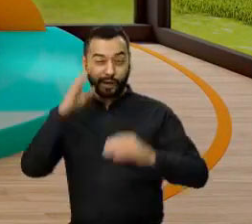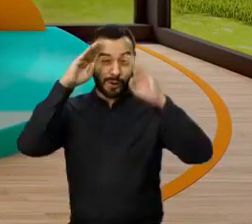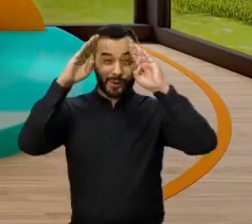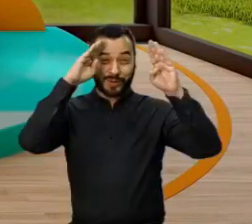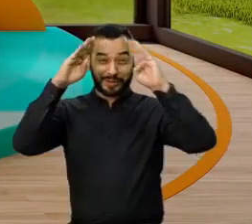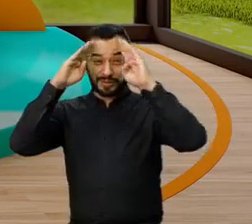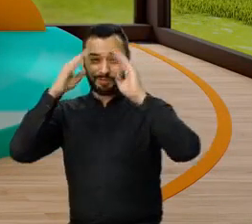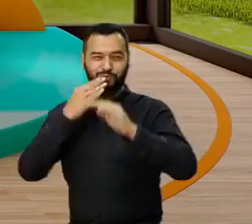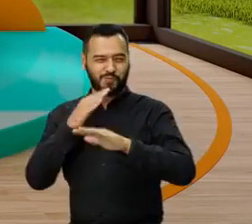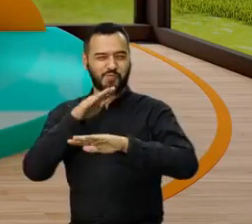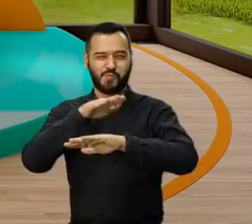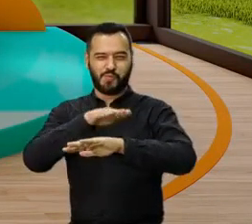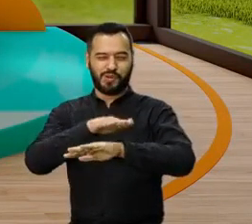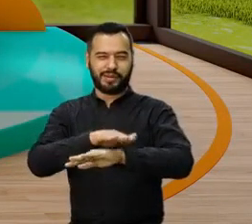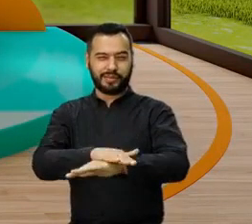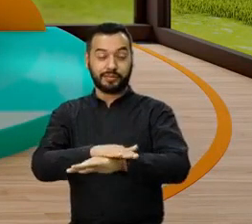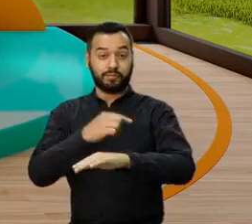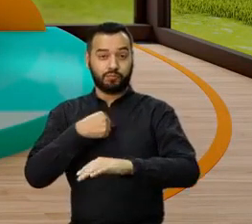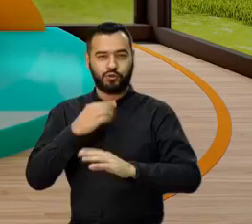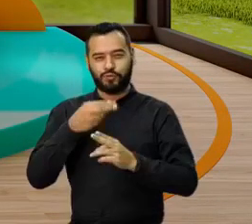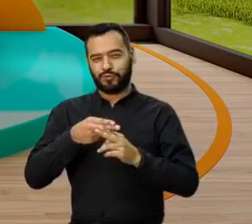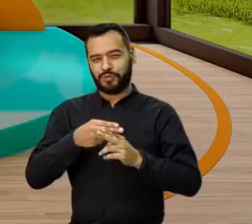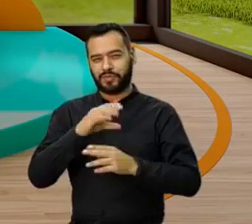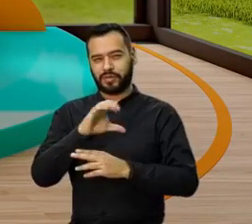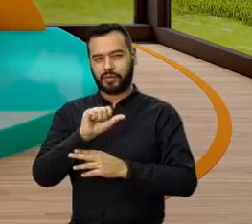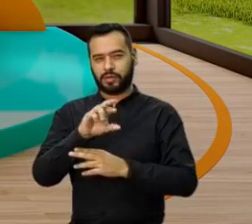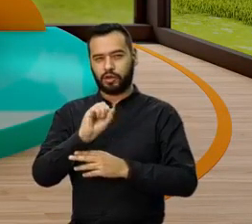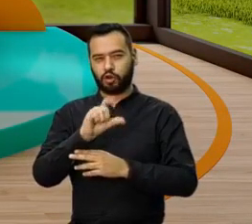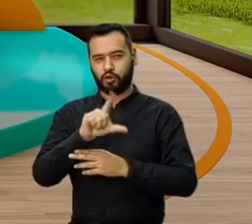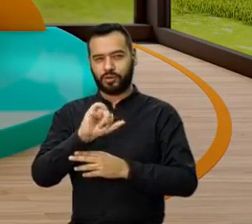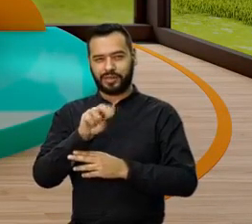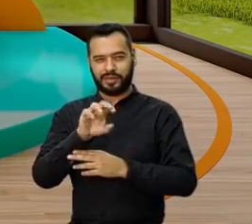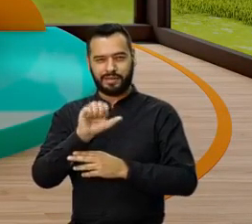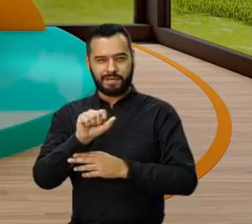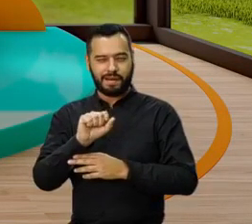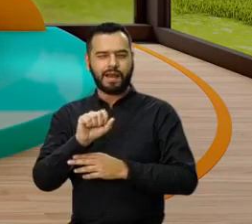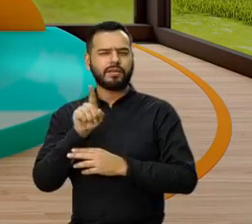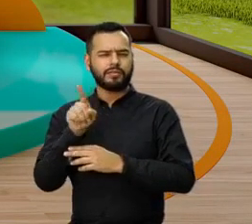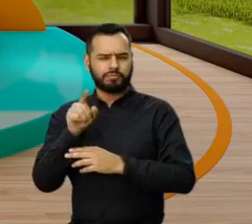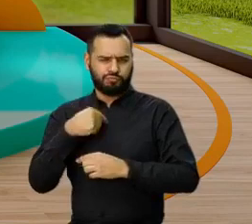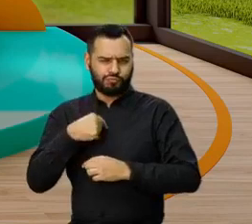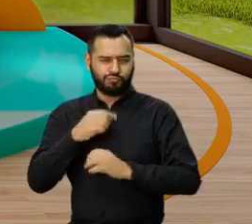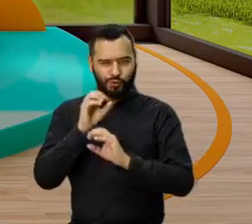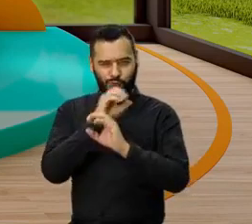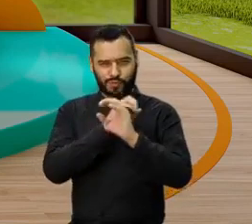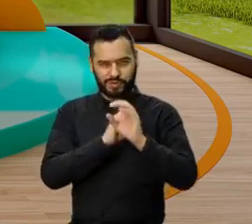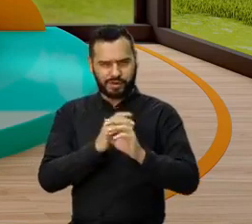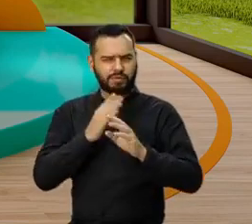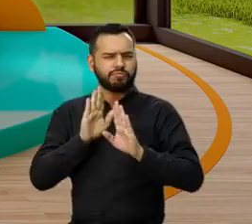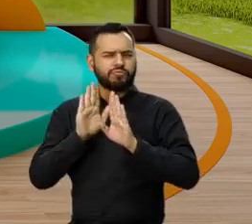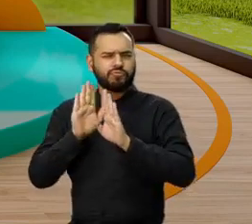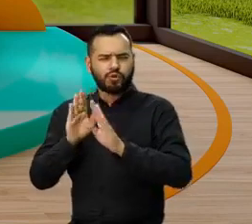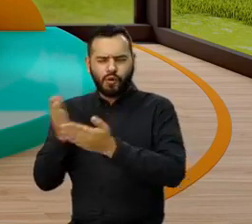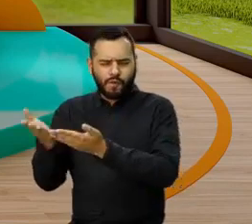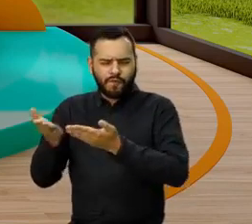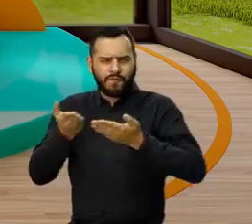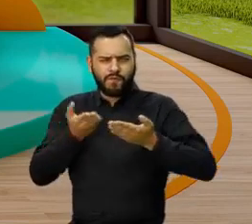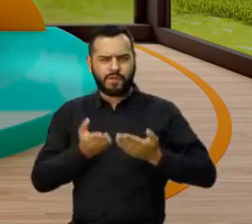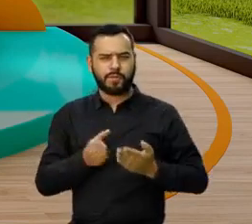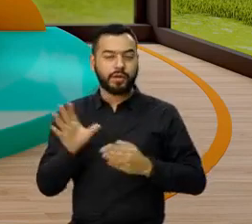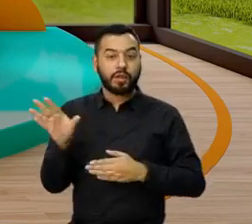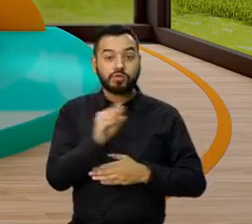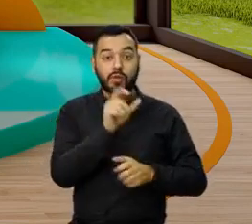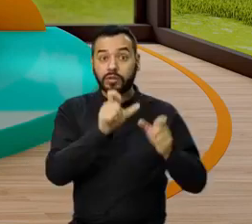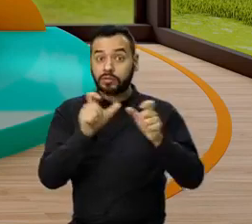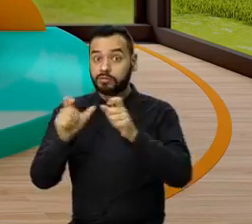hola hola muy buenas tardes soy carolina guevara y el nombre propio y de compensar les extiendo una cordial bienvenida a todas